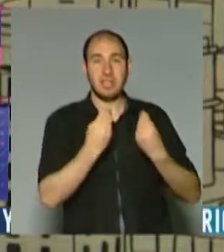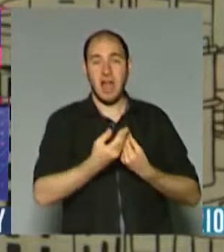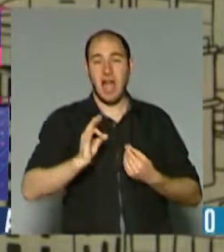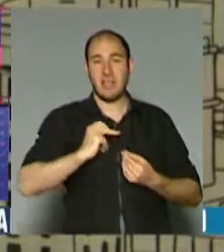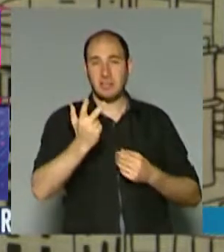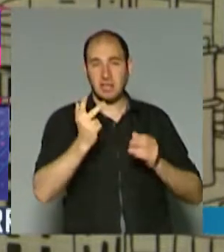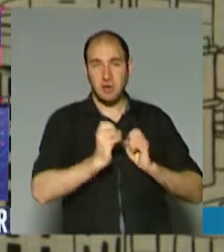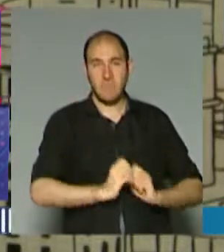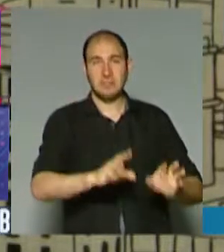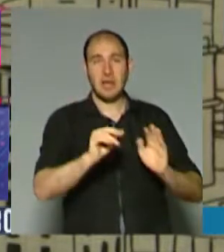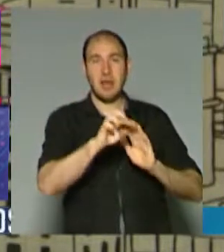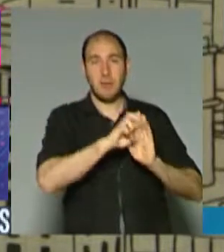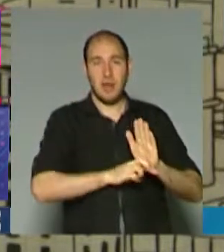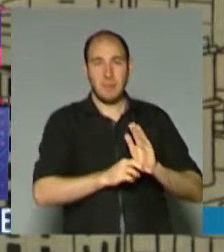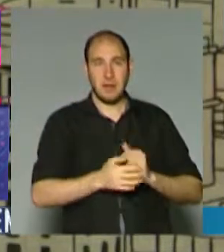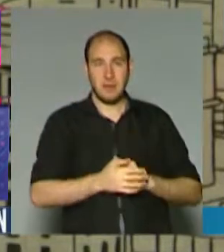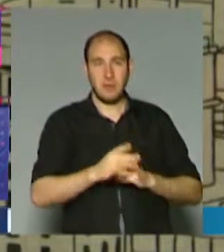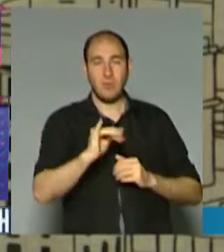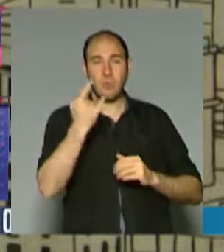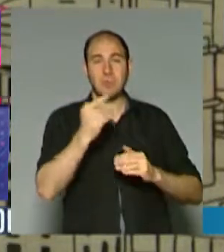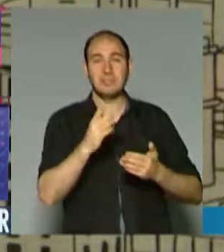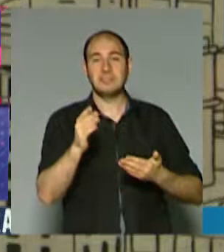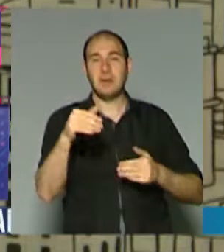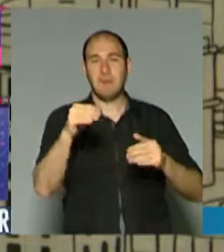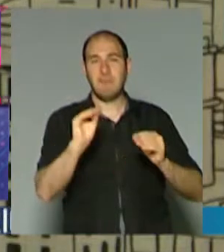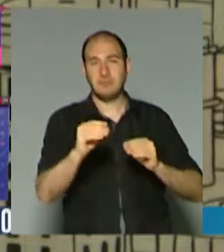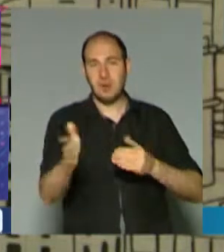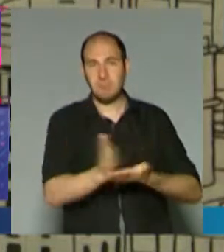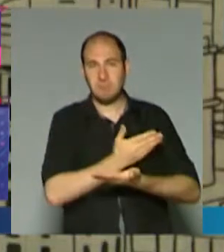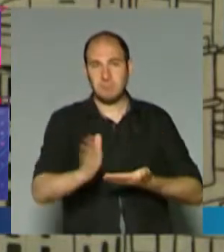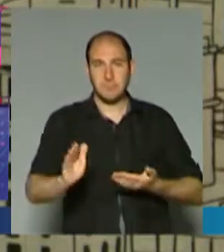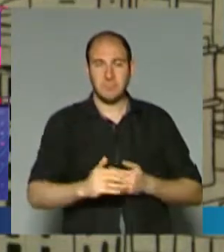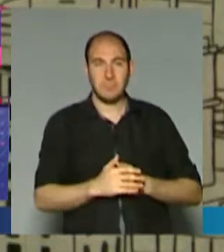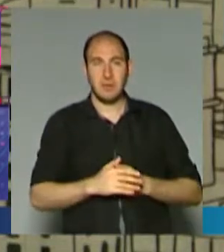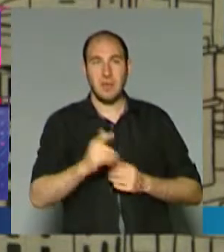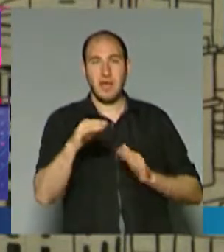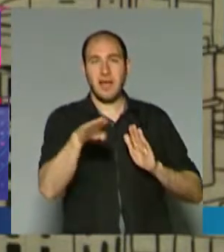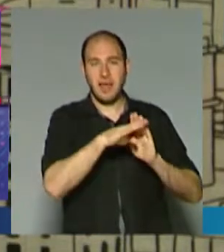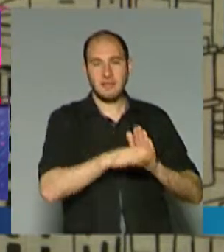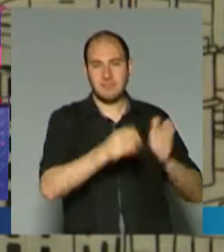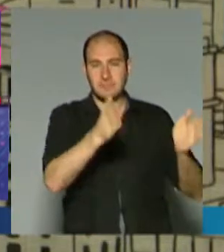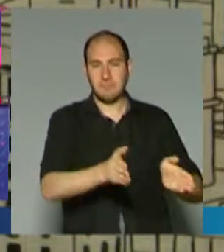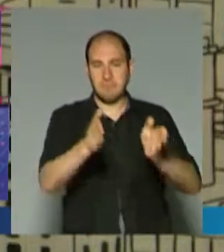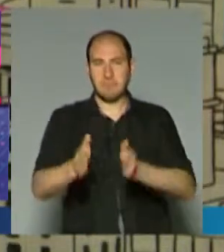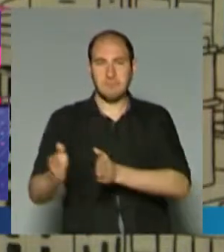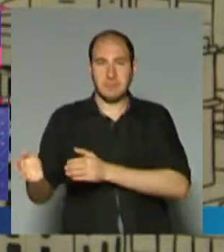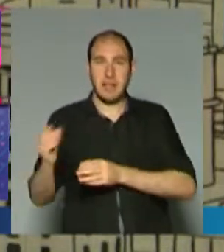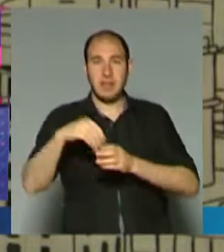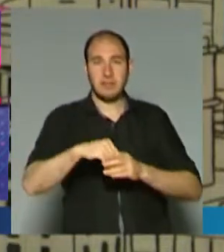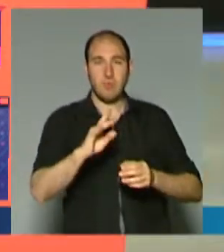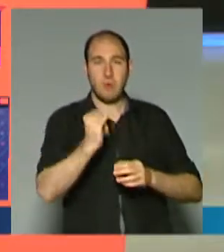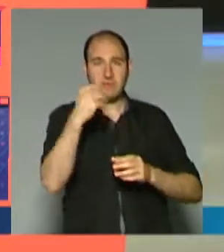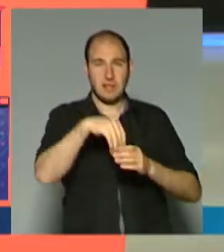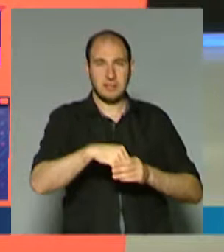de implementación el programa Un Cuyo Separa Sus Residuos. Qué bueno. Donde tenemos una clasificación de los mismos dentro del campus de